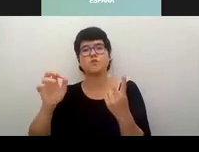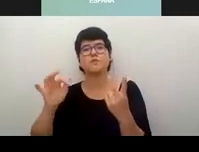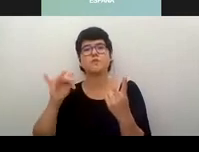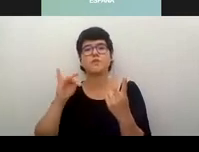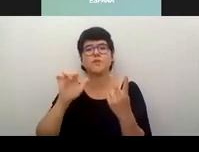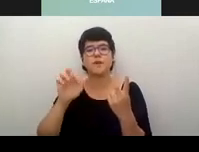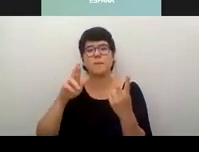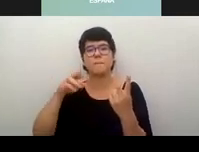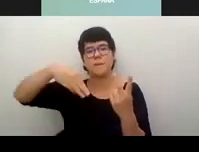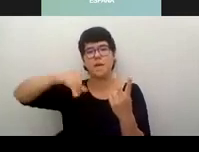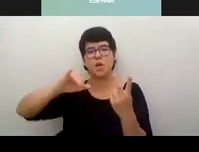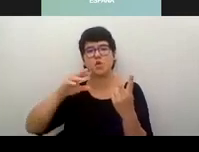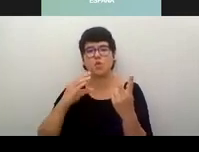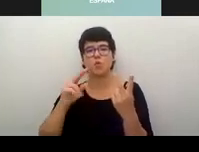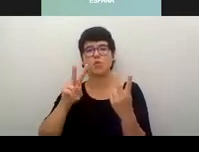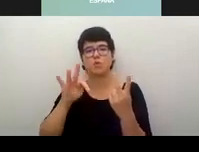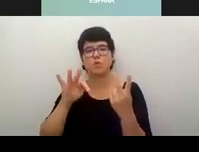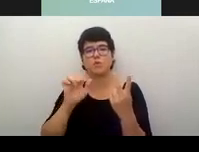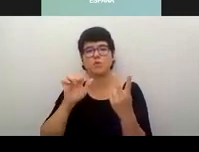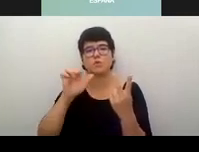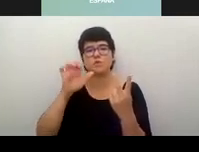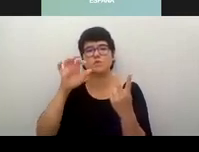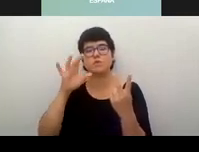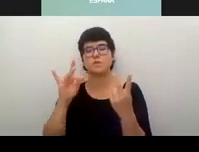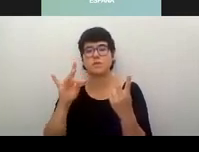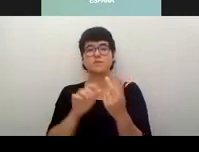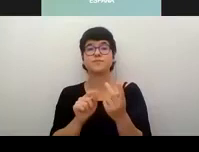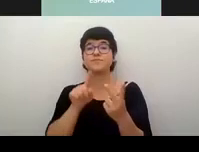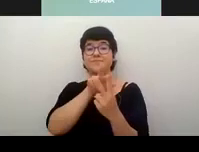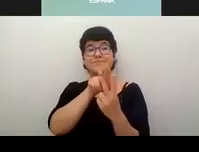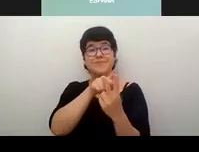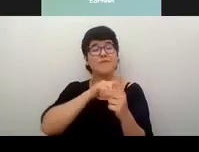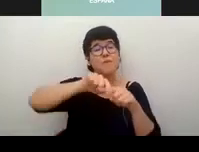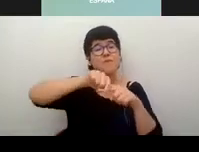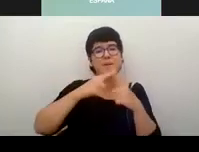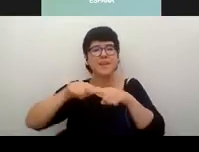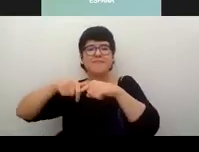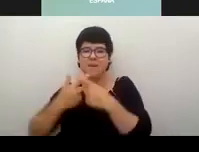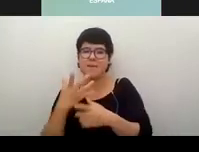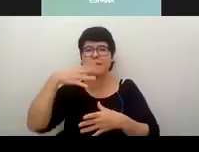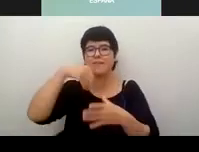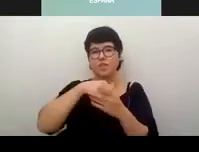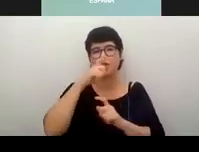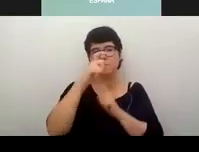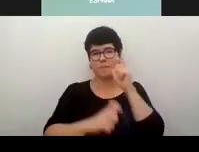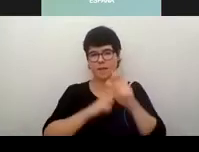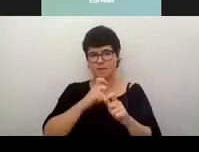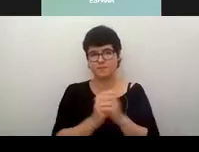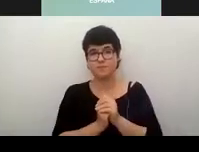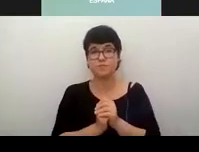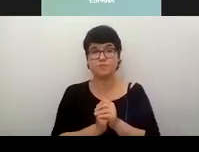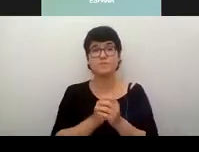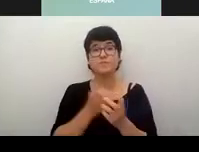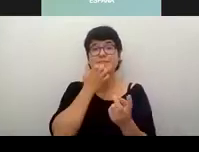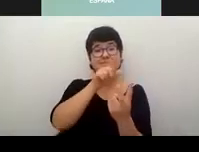una de los tipos de bacterias que forman parte de la microbiota. Si se pierden bacteroidetes